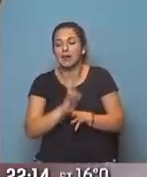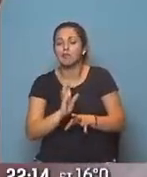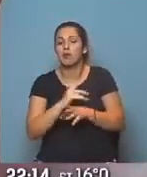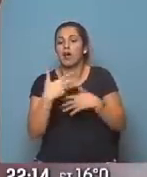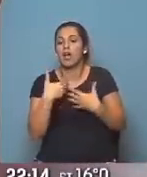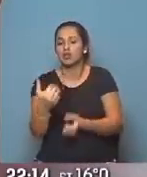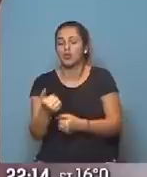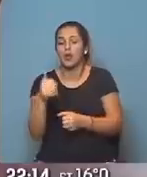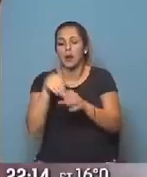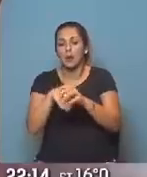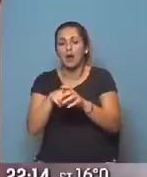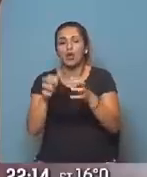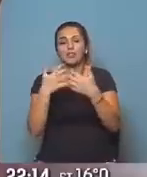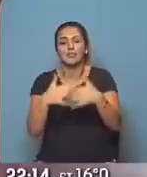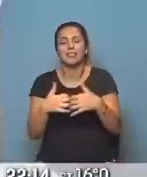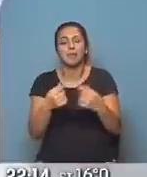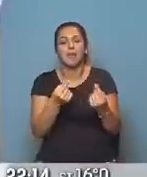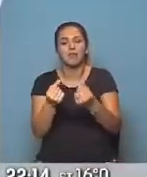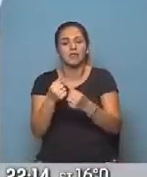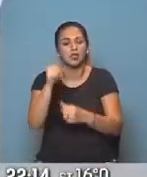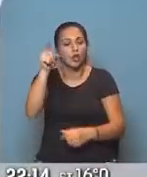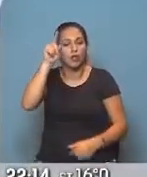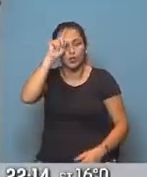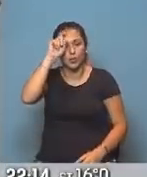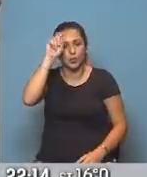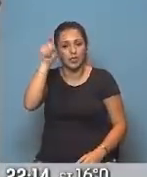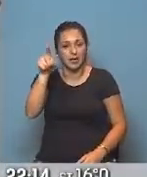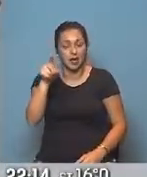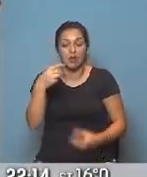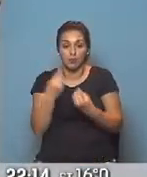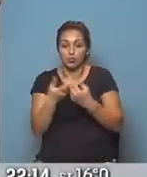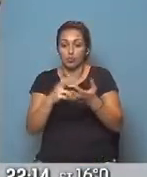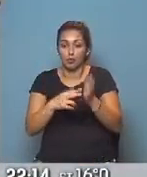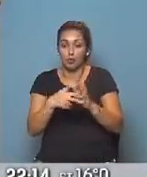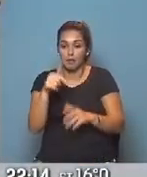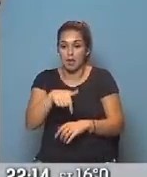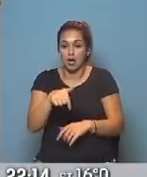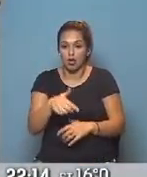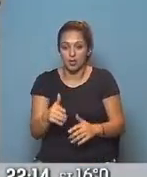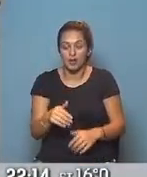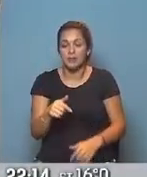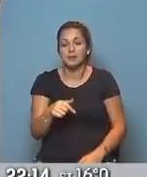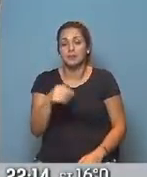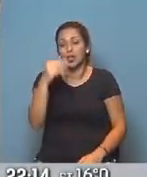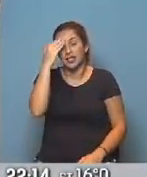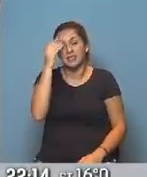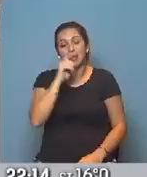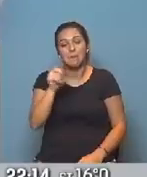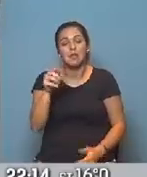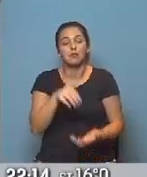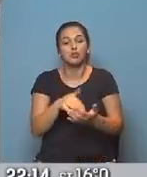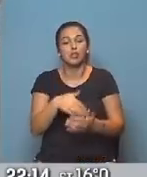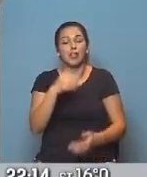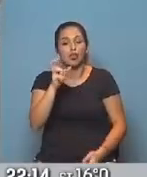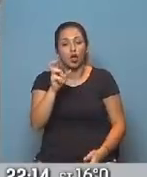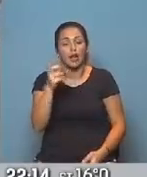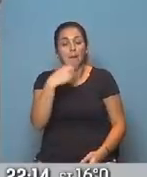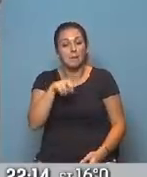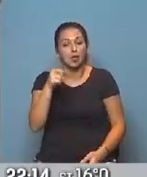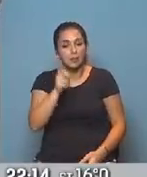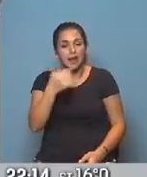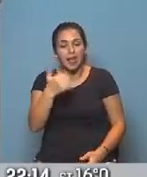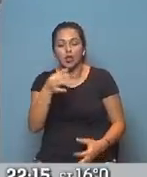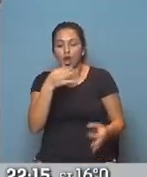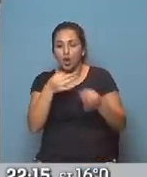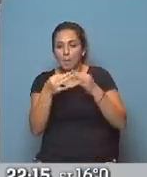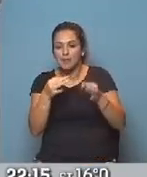los bancos y el sistema financiero turco, bastante herido en estos días, con 15.000 millones de dólares. Pero también hay conversaciones